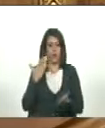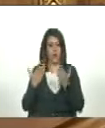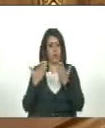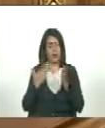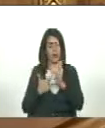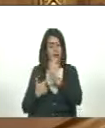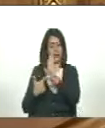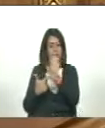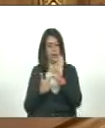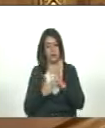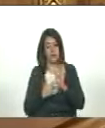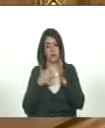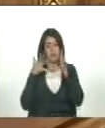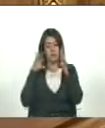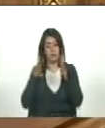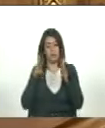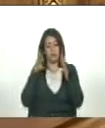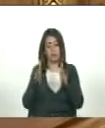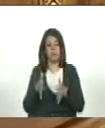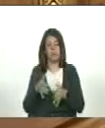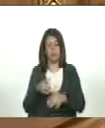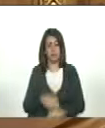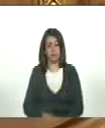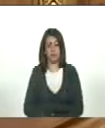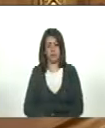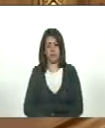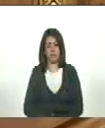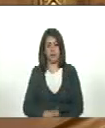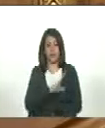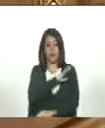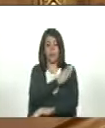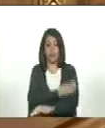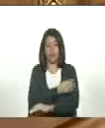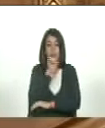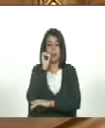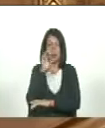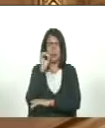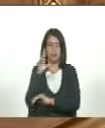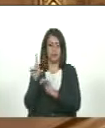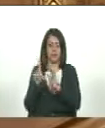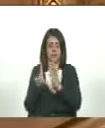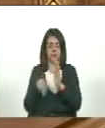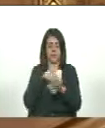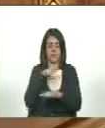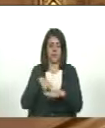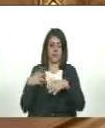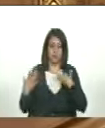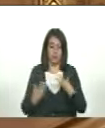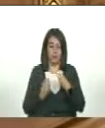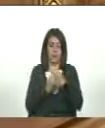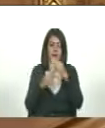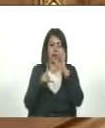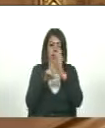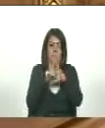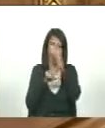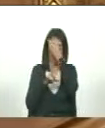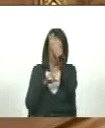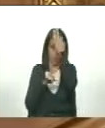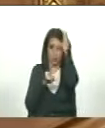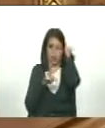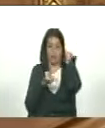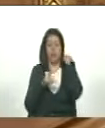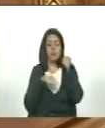compartir e exhortar a este Poder Legislativo para que acompañemos esta ley